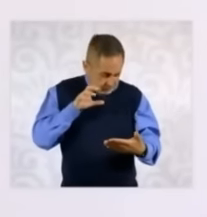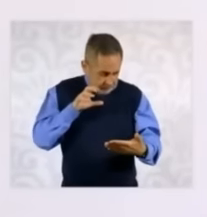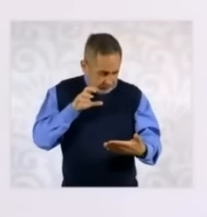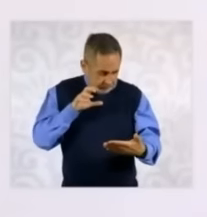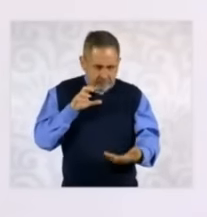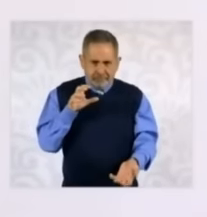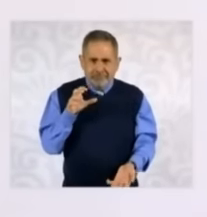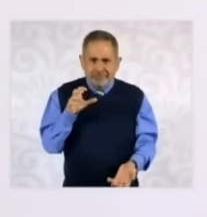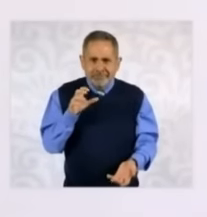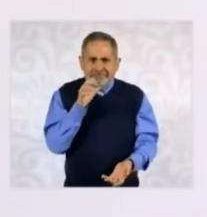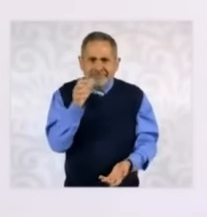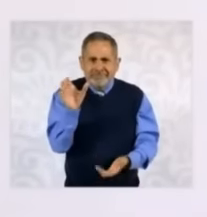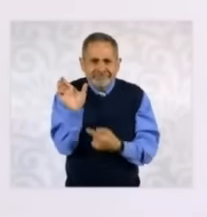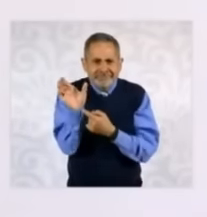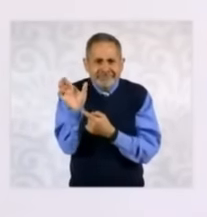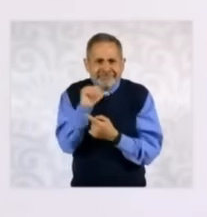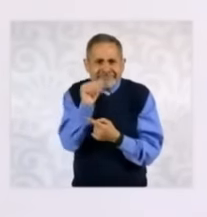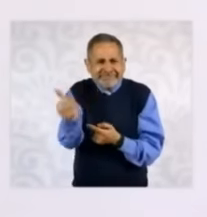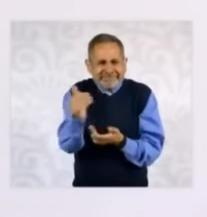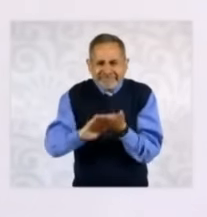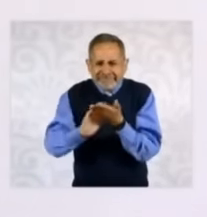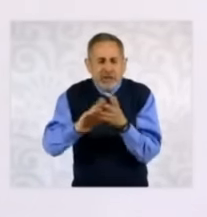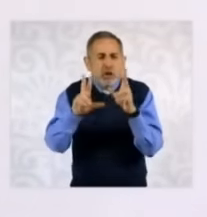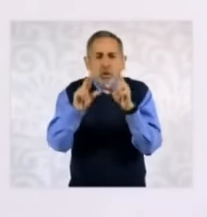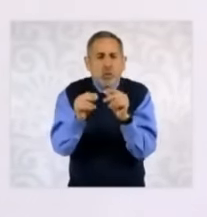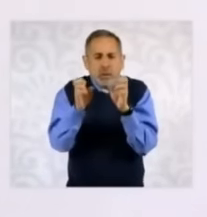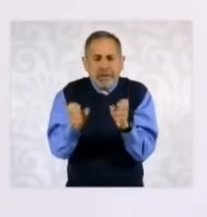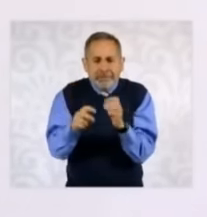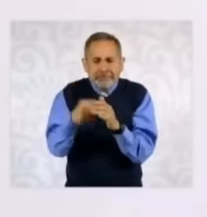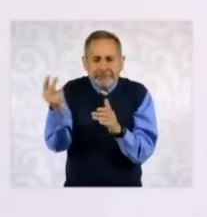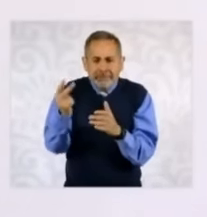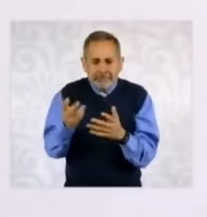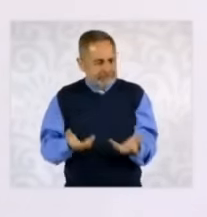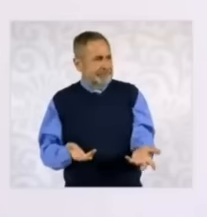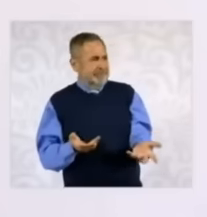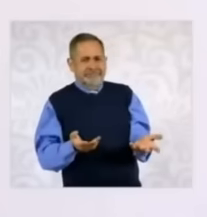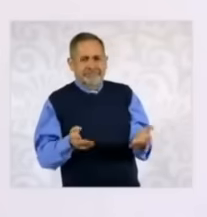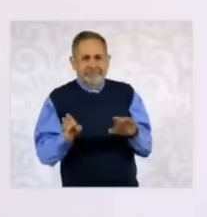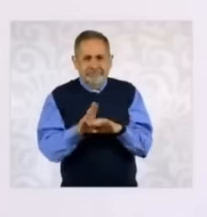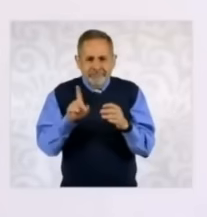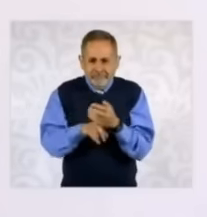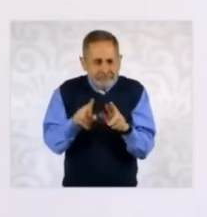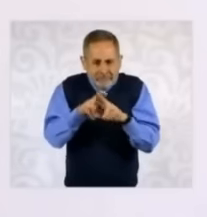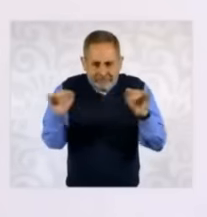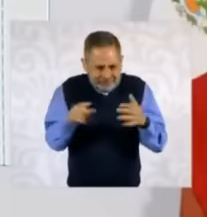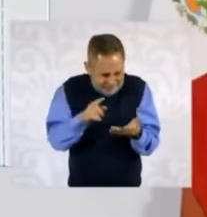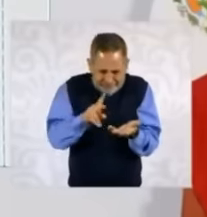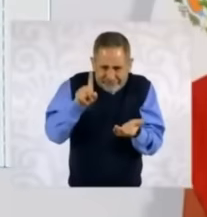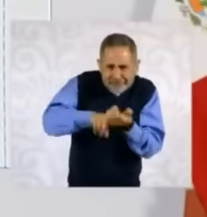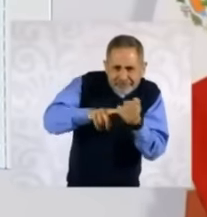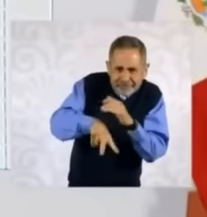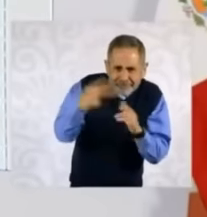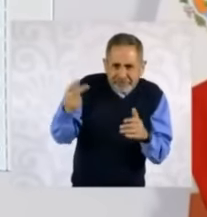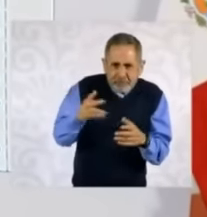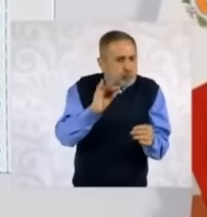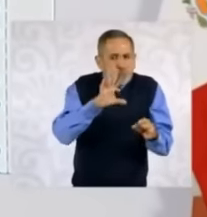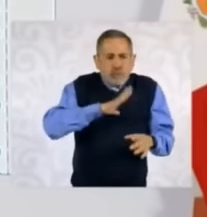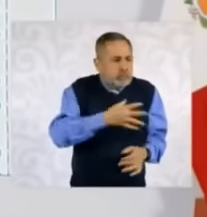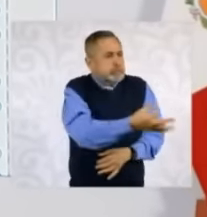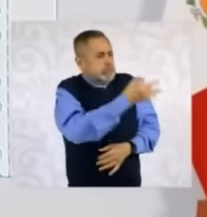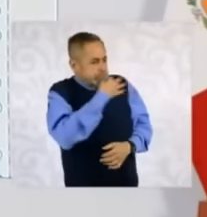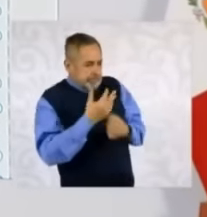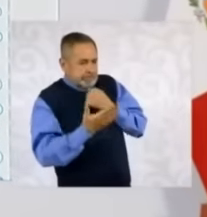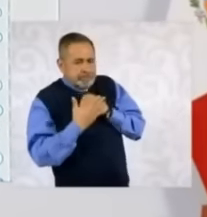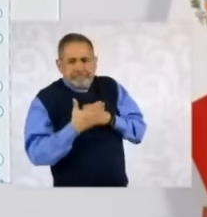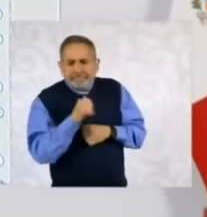ayer un documento de varias páginas en el que Pues luego de unos párrafos en donde se explicaba parte eh de de